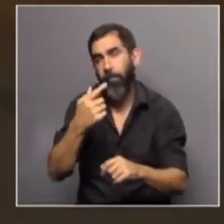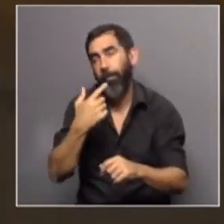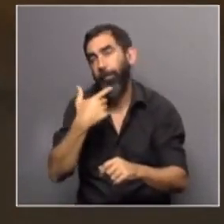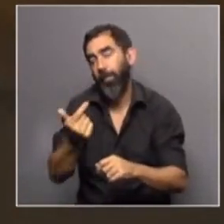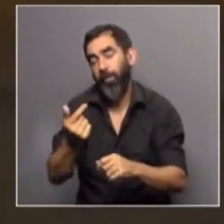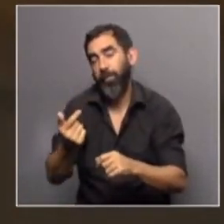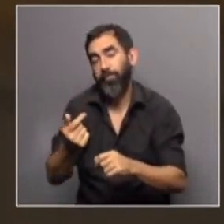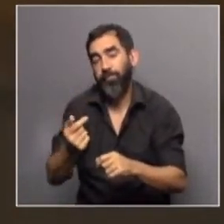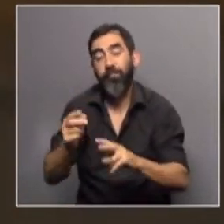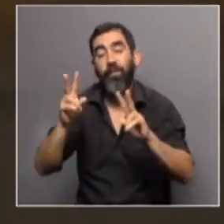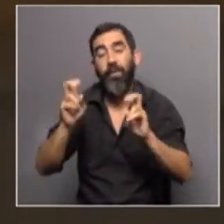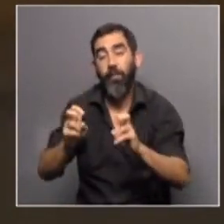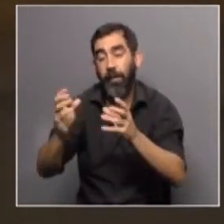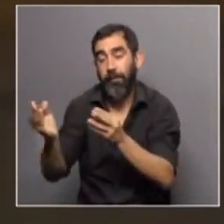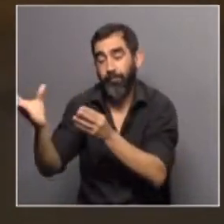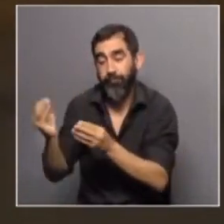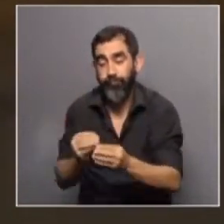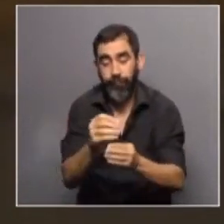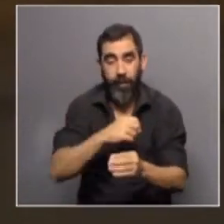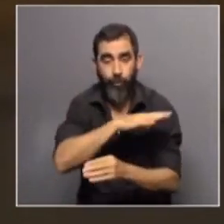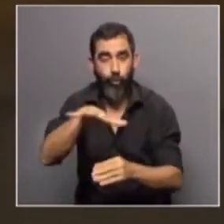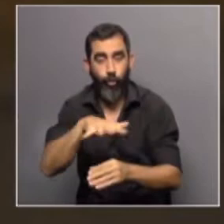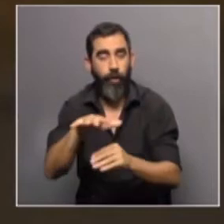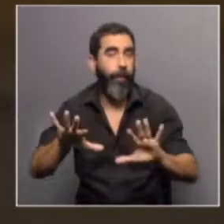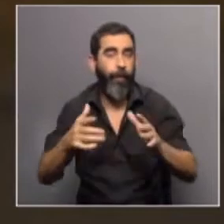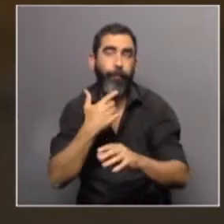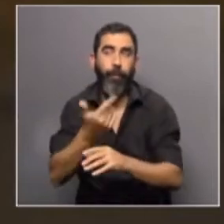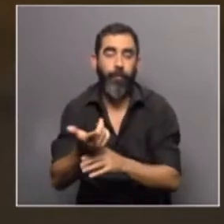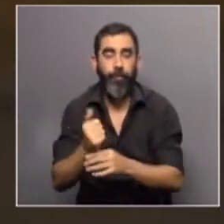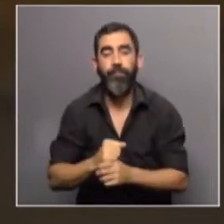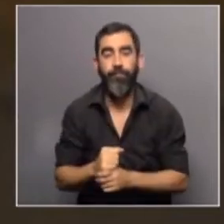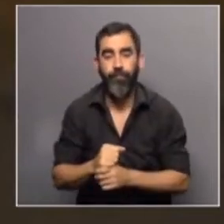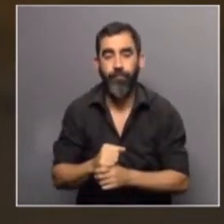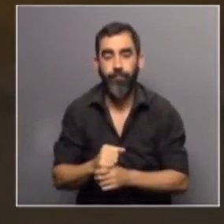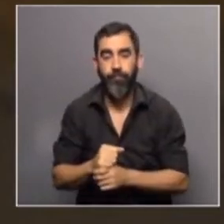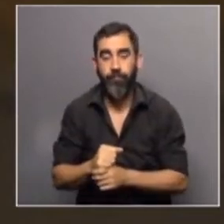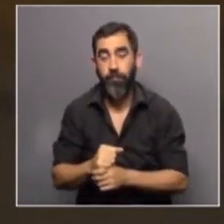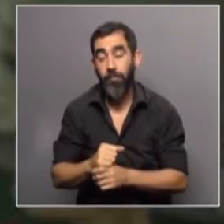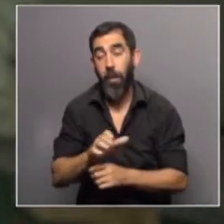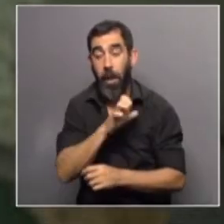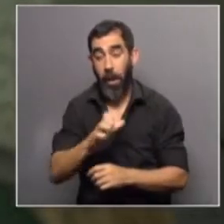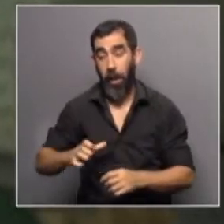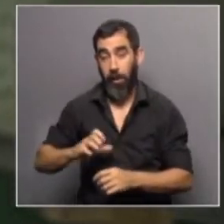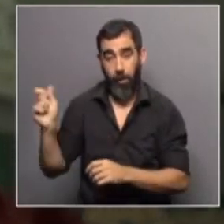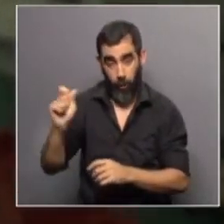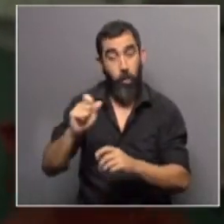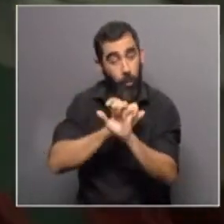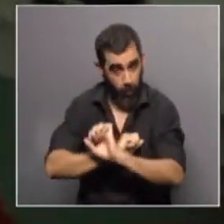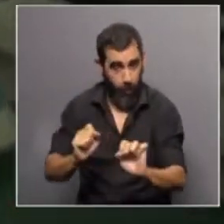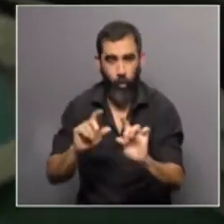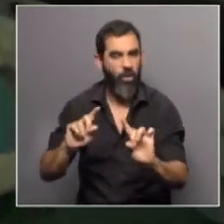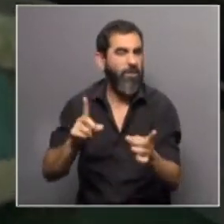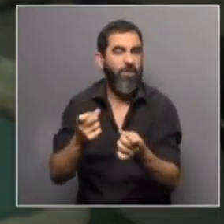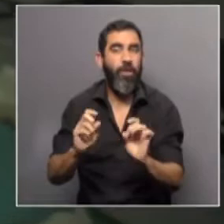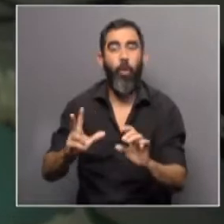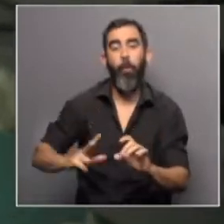cuando uno habla de transferirlo a la sociedad puede ser, por ejemplo, una entidad pública también, pues no tiene por qué ser una empresa